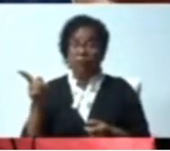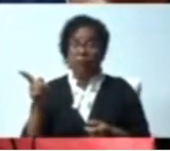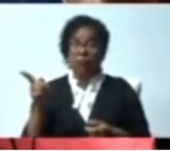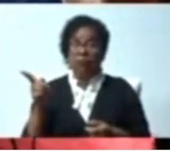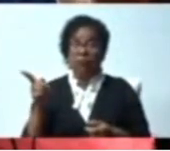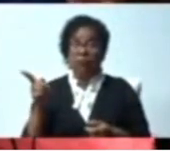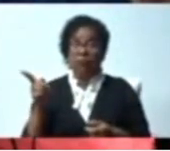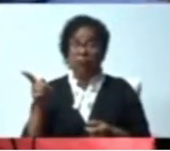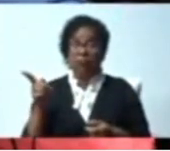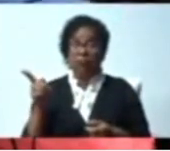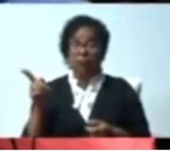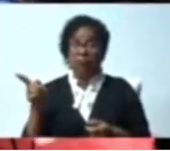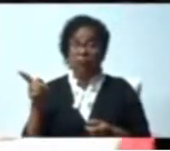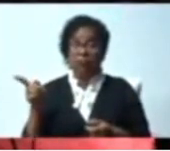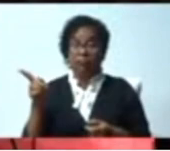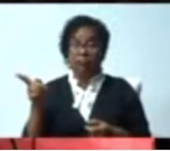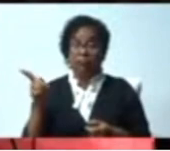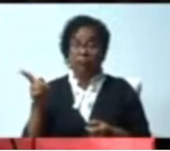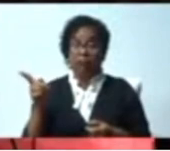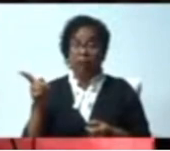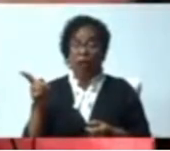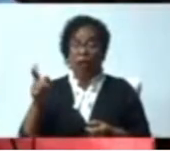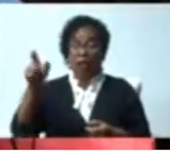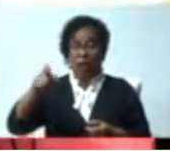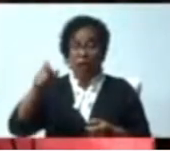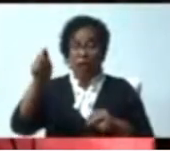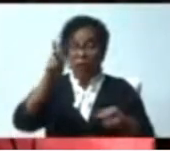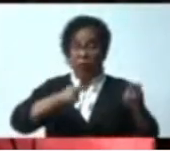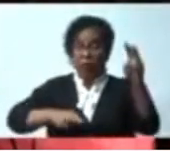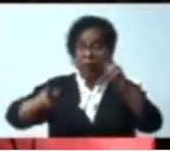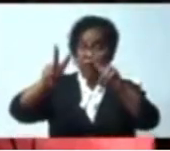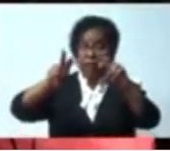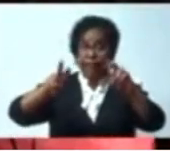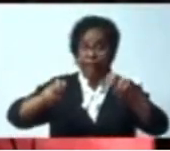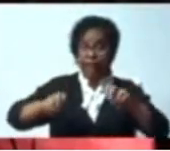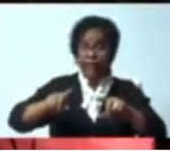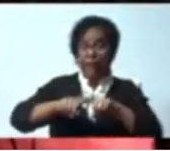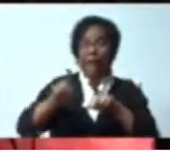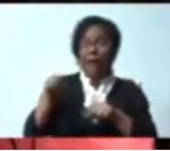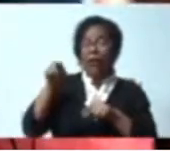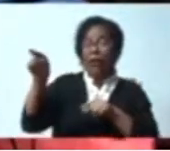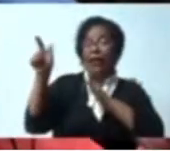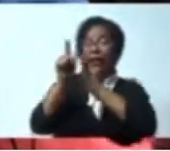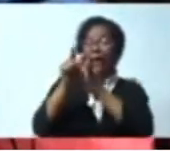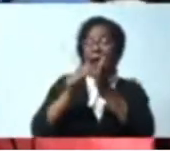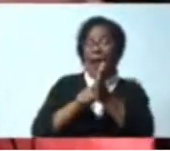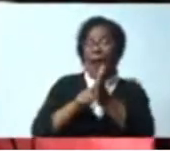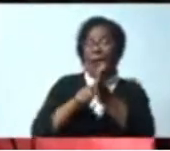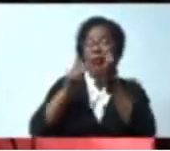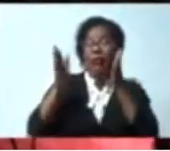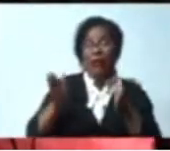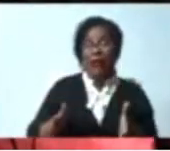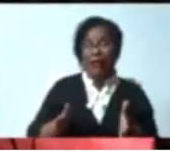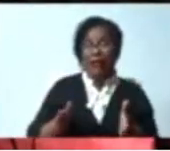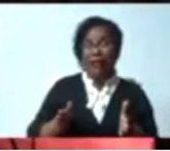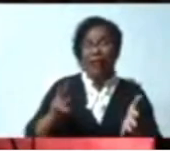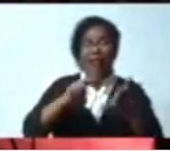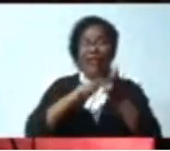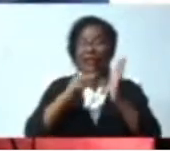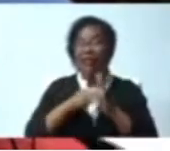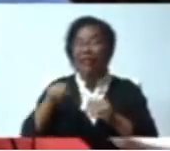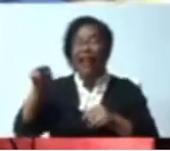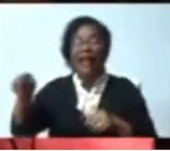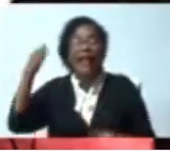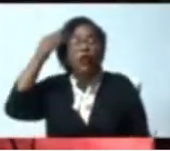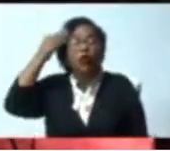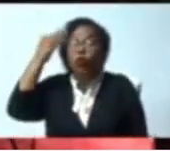lo que es abogado, ¿qué es lo que va a revisar? Su especialidad es el derecho. La especialidad del presidente de la Cámara de Cuentas debe